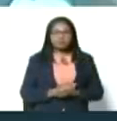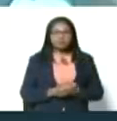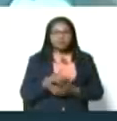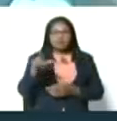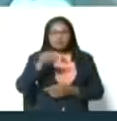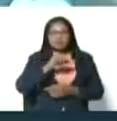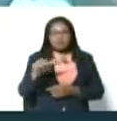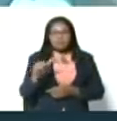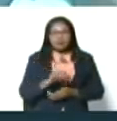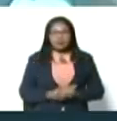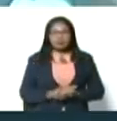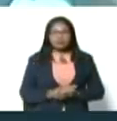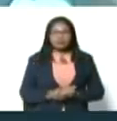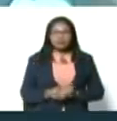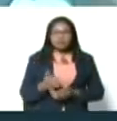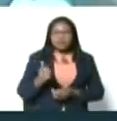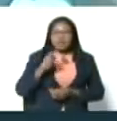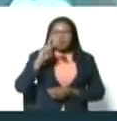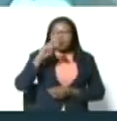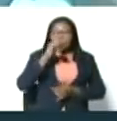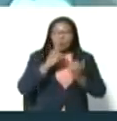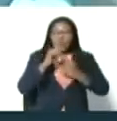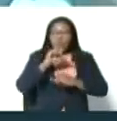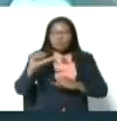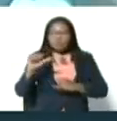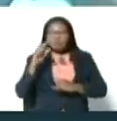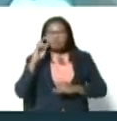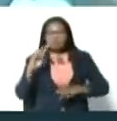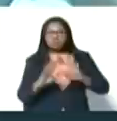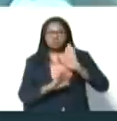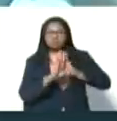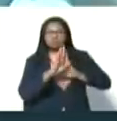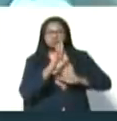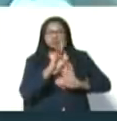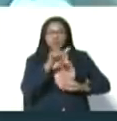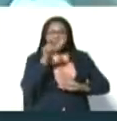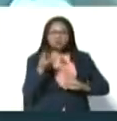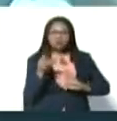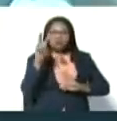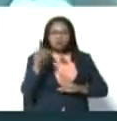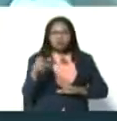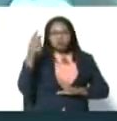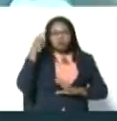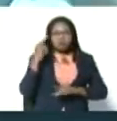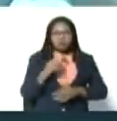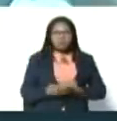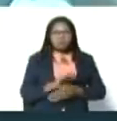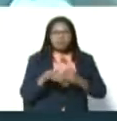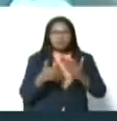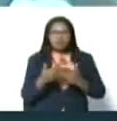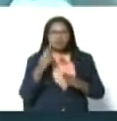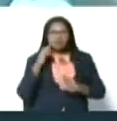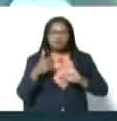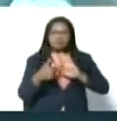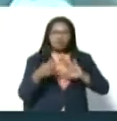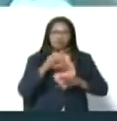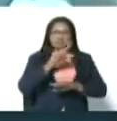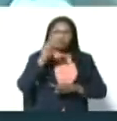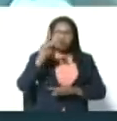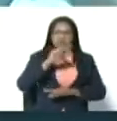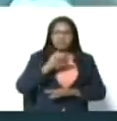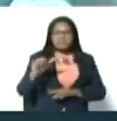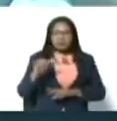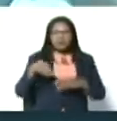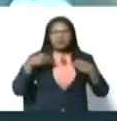semana, aunque los dos últimos días hemos visto un pequeño incremento de casos nuevos diarios, posiblemente debido a las dos semanas continuas